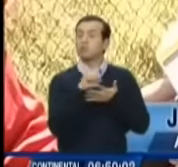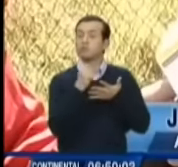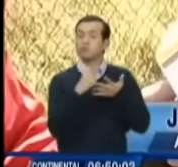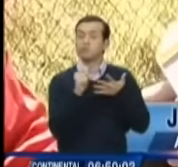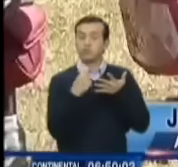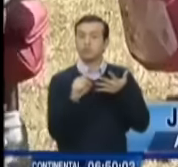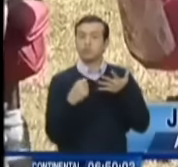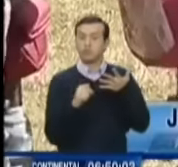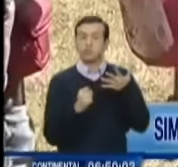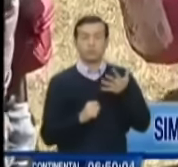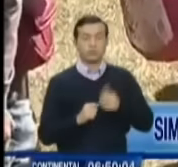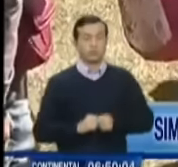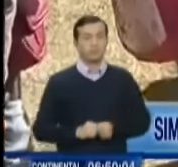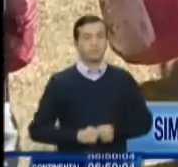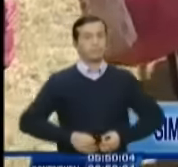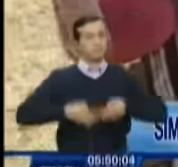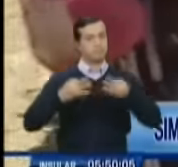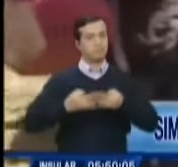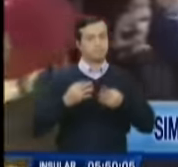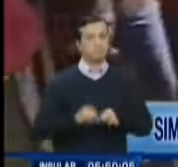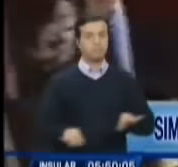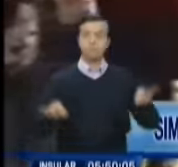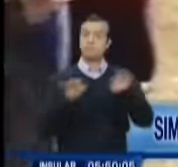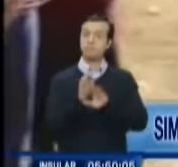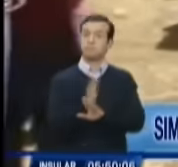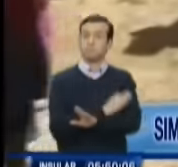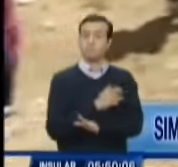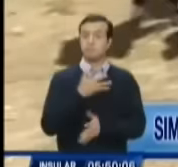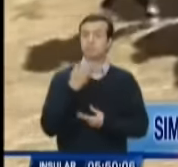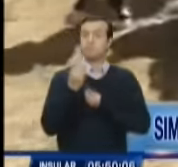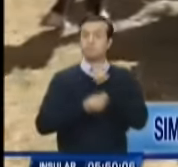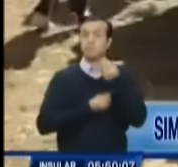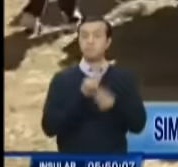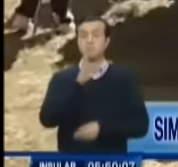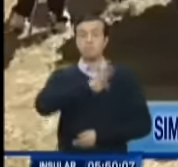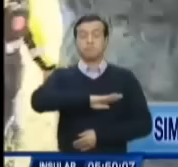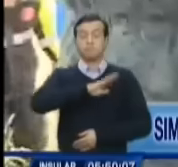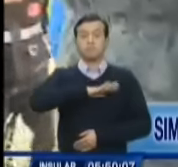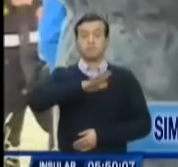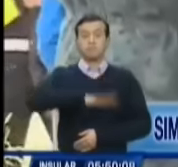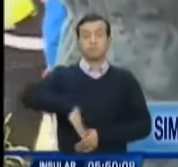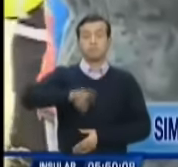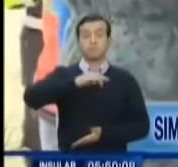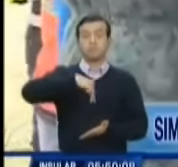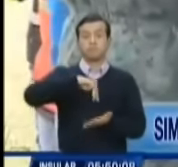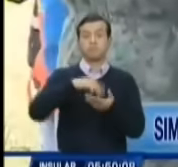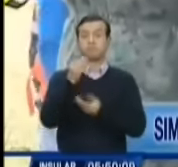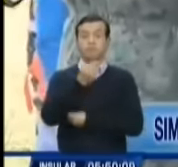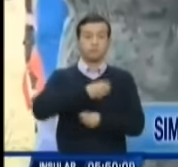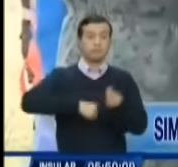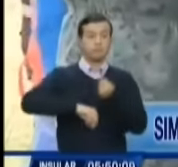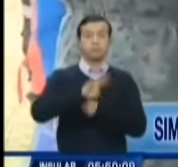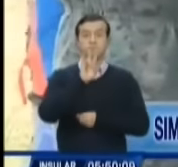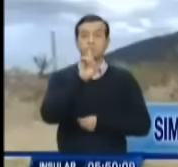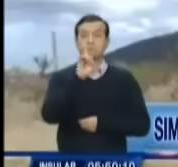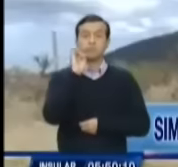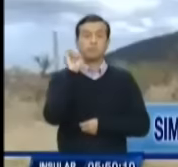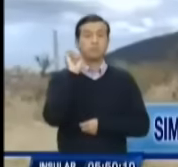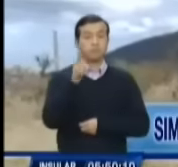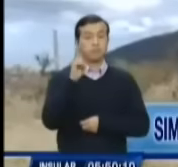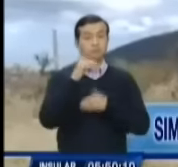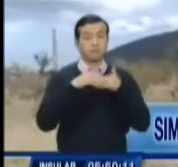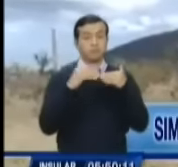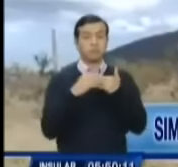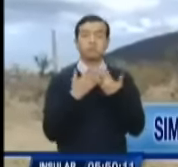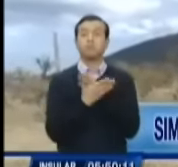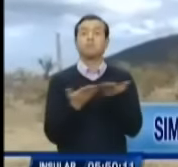que llegan al lugar. Para una reacción eficiente, el gobierno autónomo descentralizado de Mejía invirtió más de $71,000 en